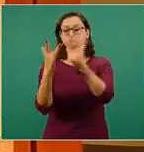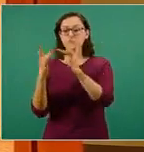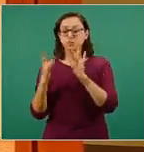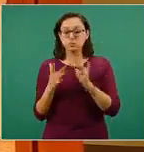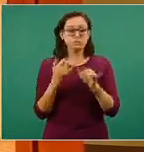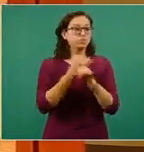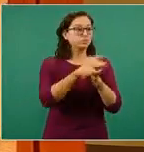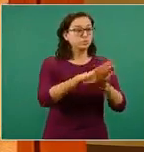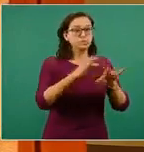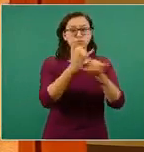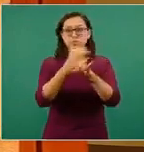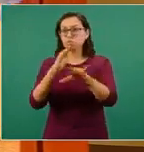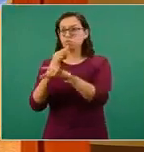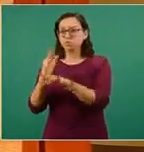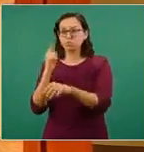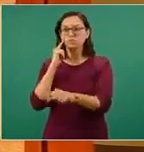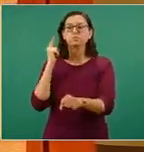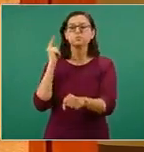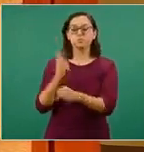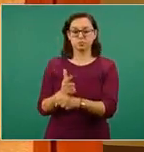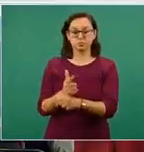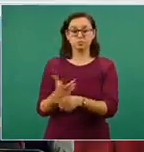Vigilancia Epidemiológica. Y muy importante,